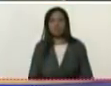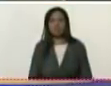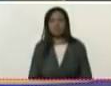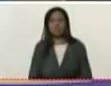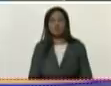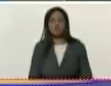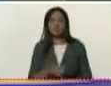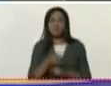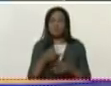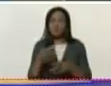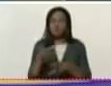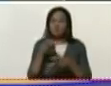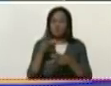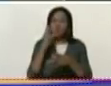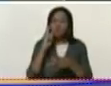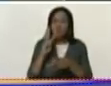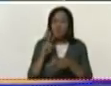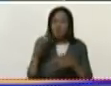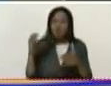Fueron sustraídas y robadas